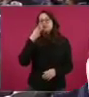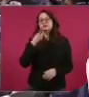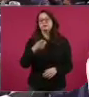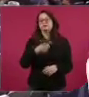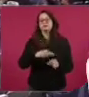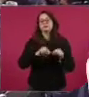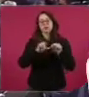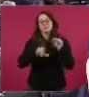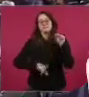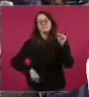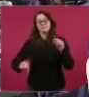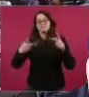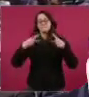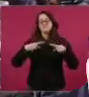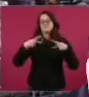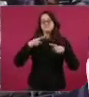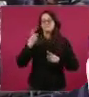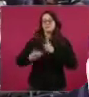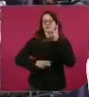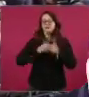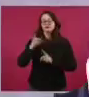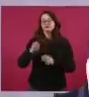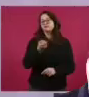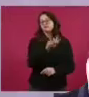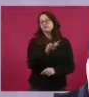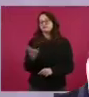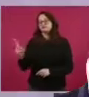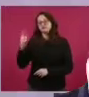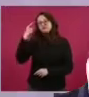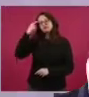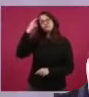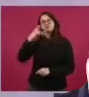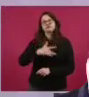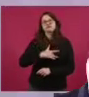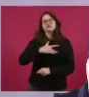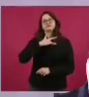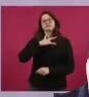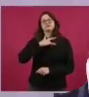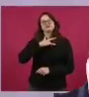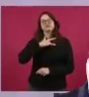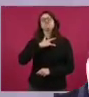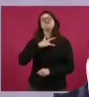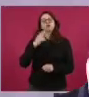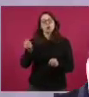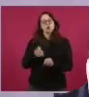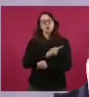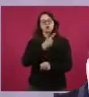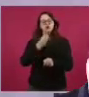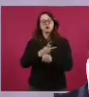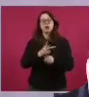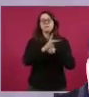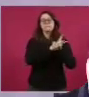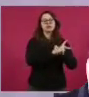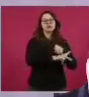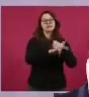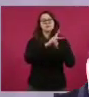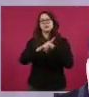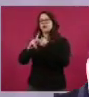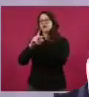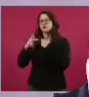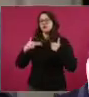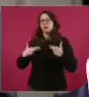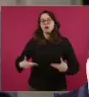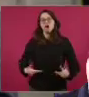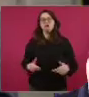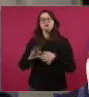han entendido las justas atléticas como una oportunidad para estrechar los lazos entre los pueblos que forman la humanidad.